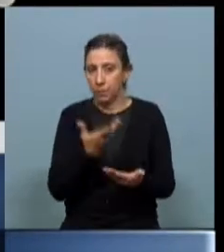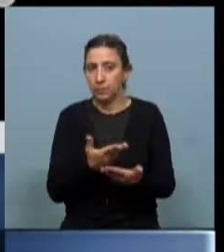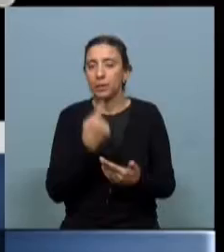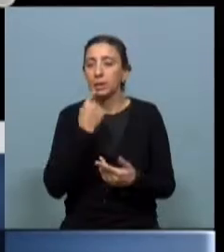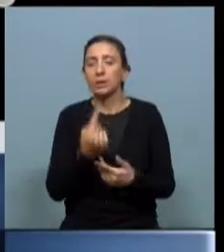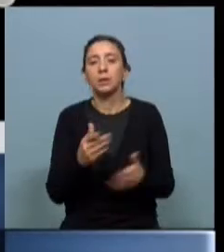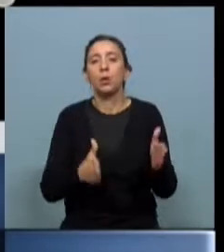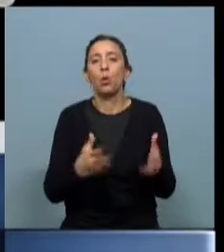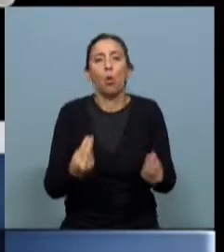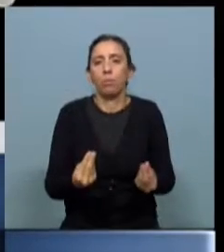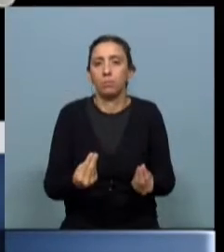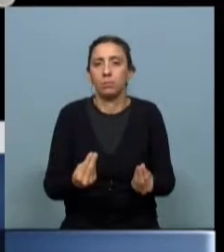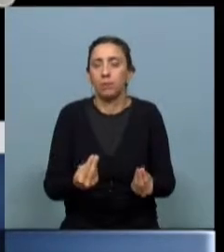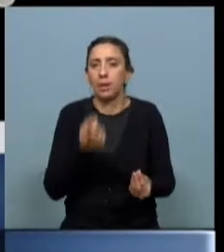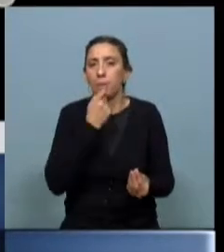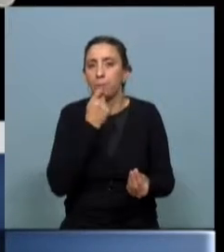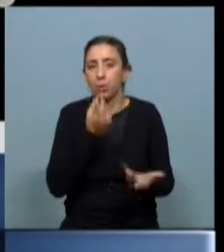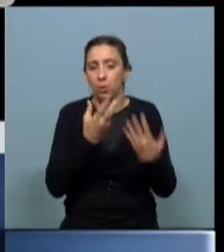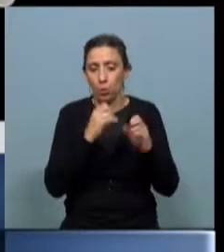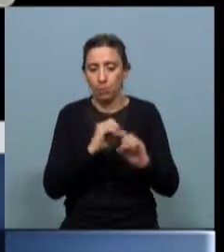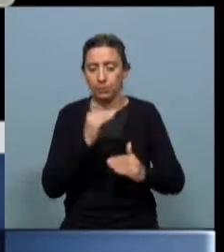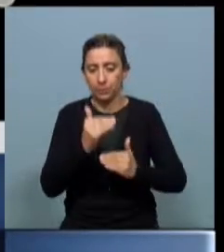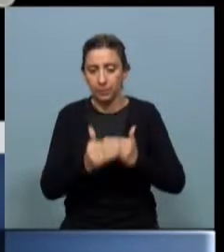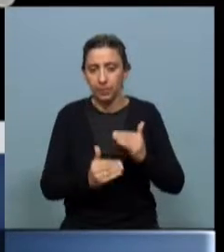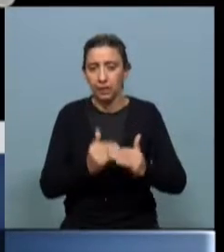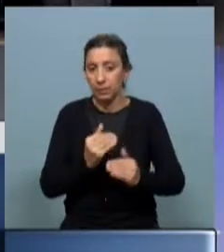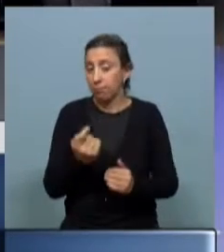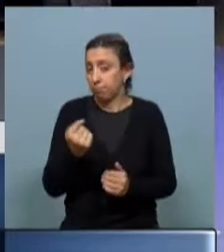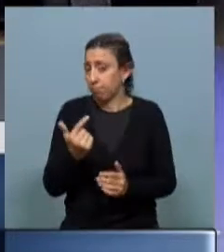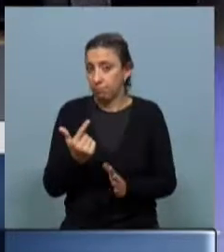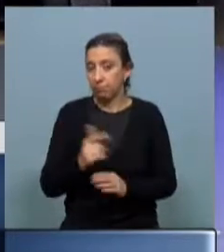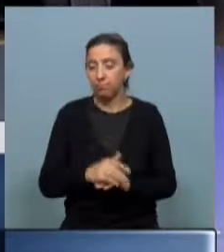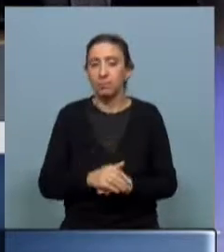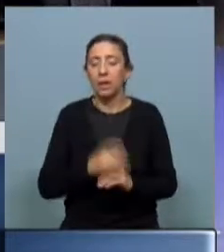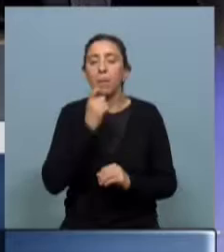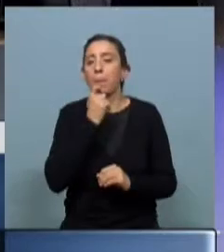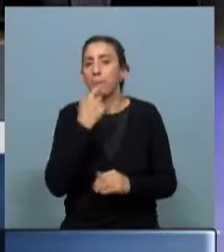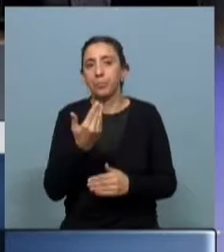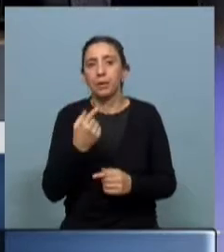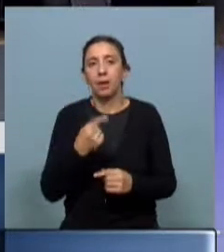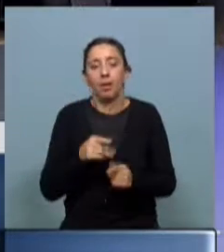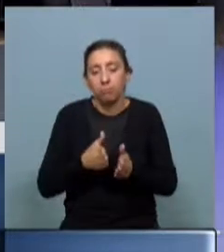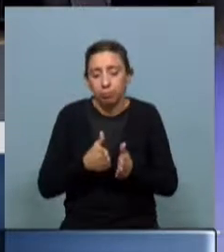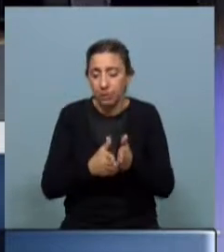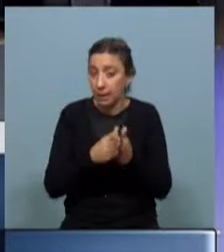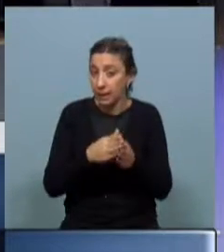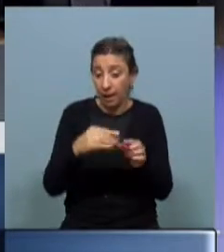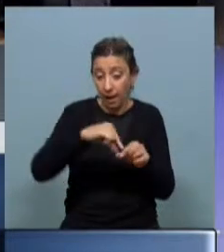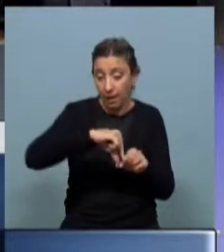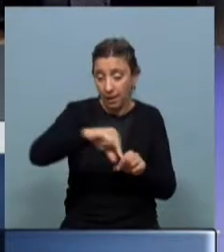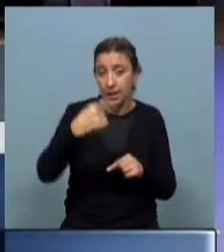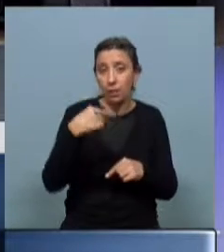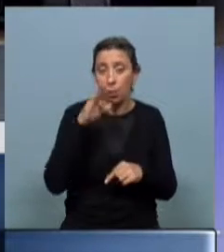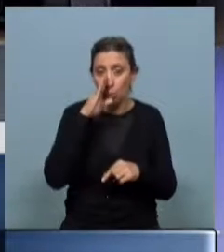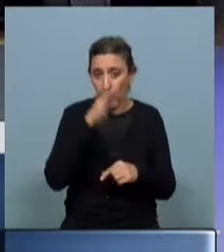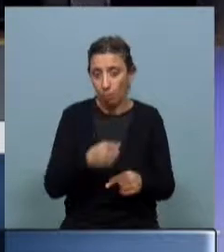dicen al robot cómo actuar, ¿sí? Empiezan como desarrollos muy simples, como por ejemplo seguir la línea negra en